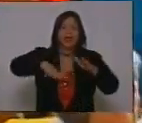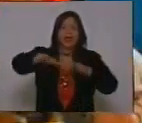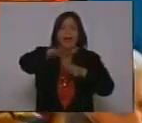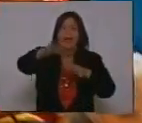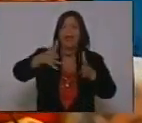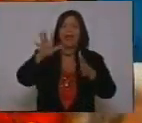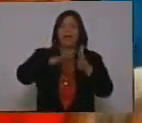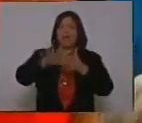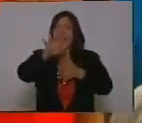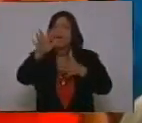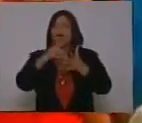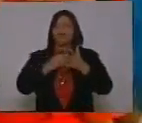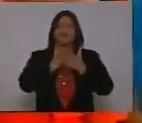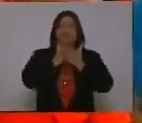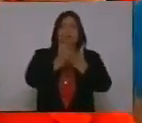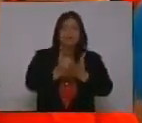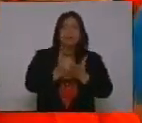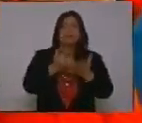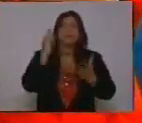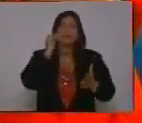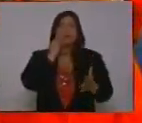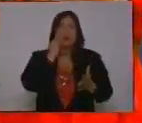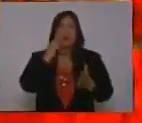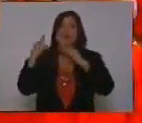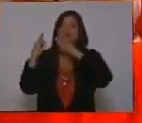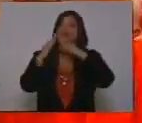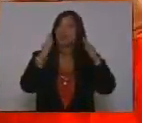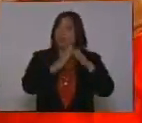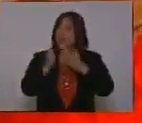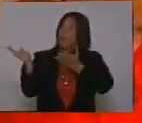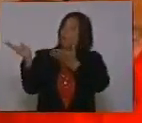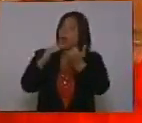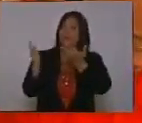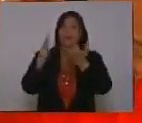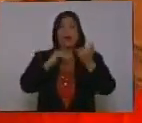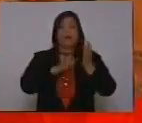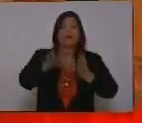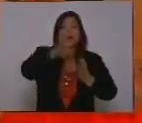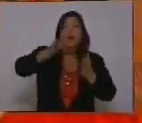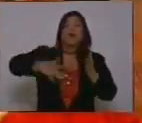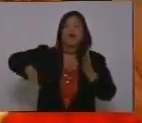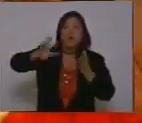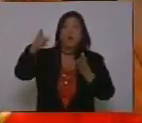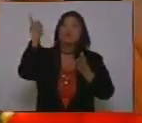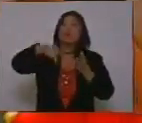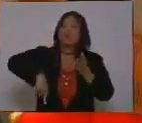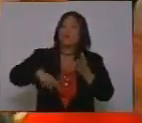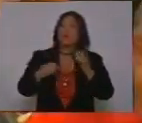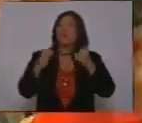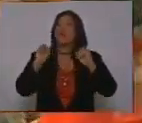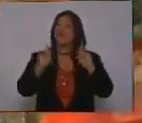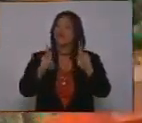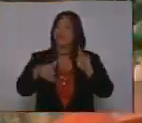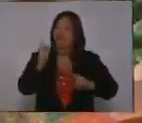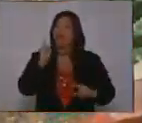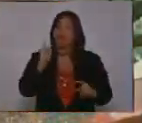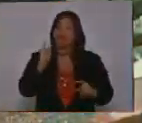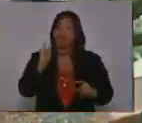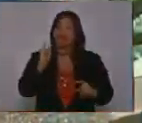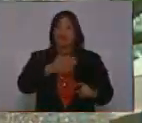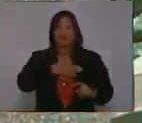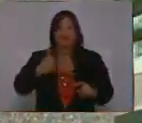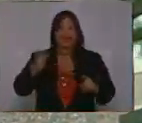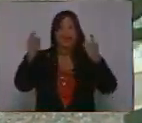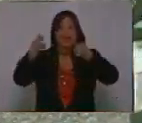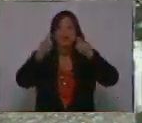por la zona rural. Tenemos que trazer los jóvenes de la ciudad a la zona rural, porque en la zona rural también tenemos oportunidad. Queremos